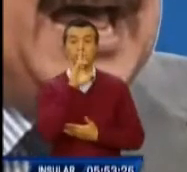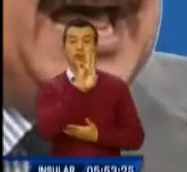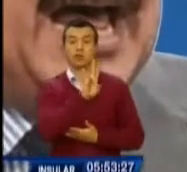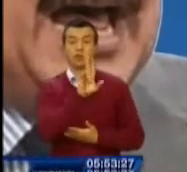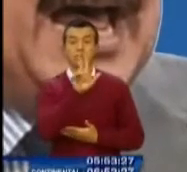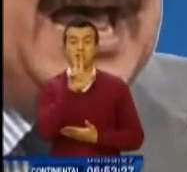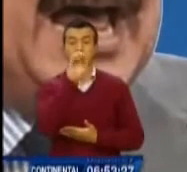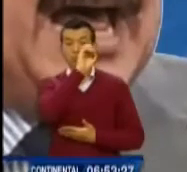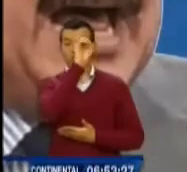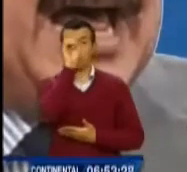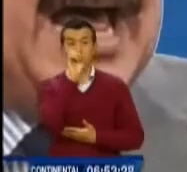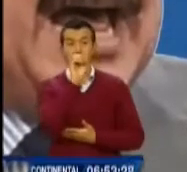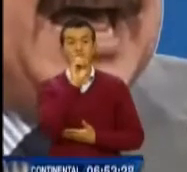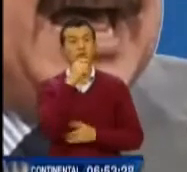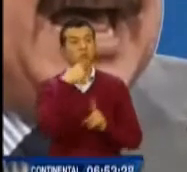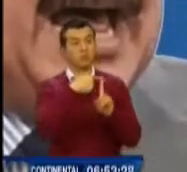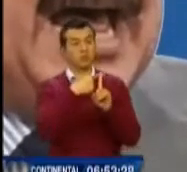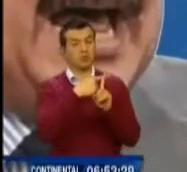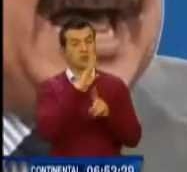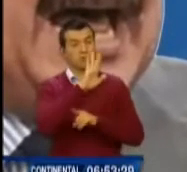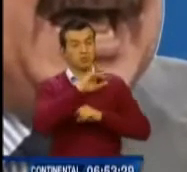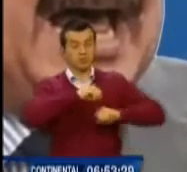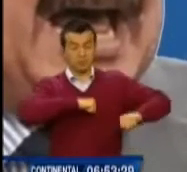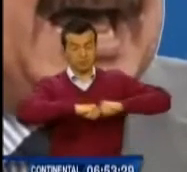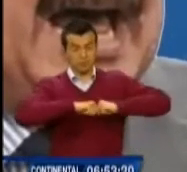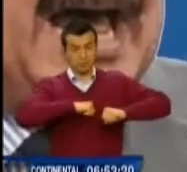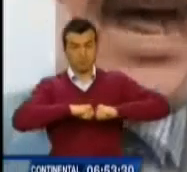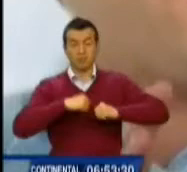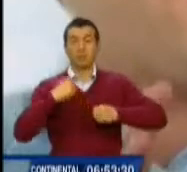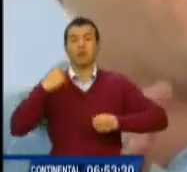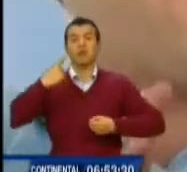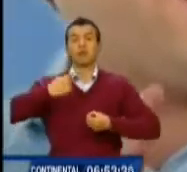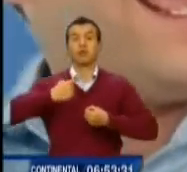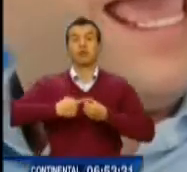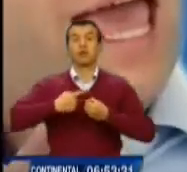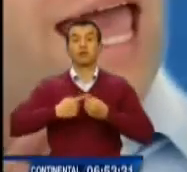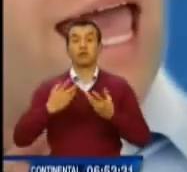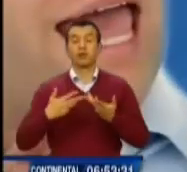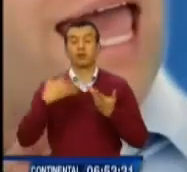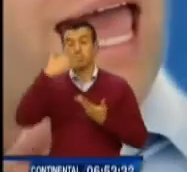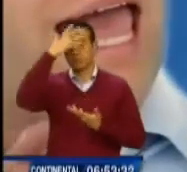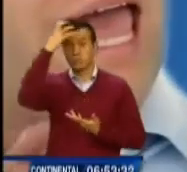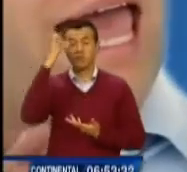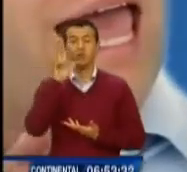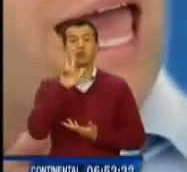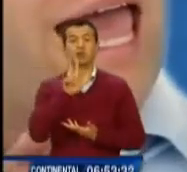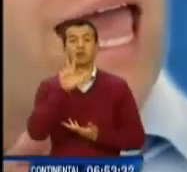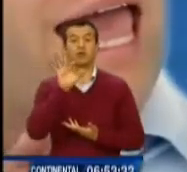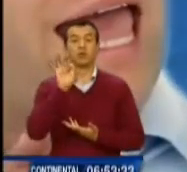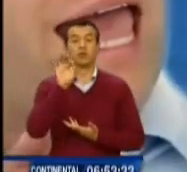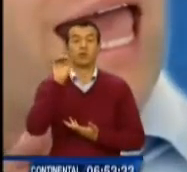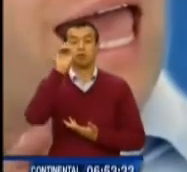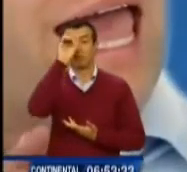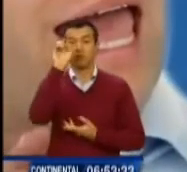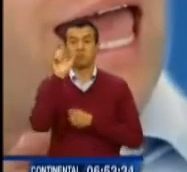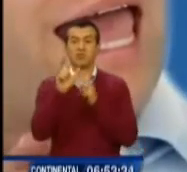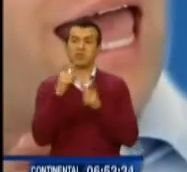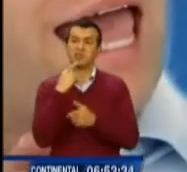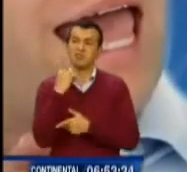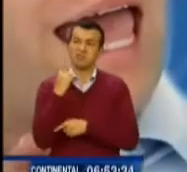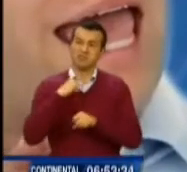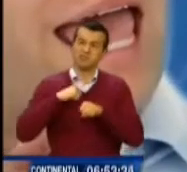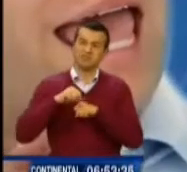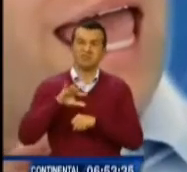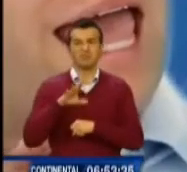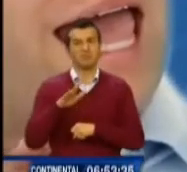73 por ciento de calificación positiva su gestión en tanto que en la capital apenas del 39 por ciento califican de buena la